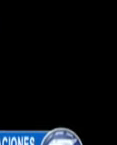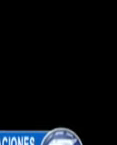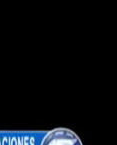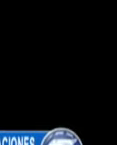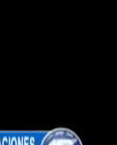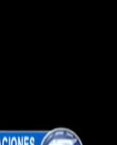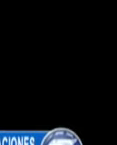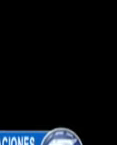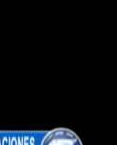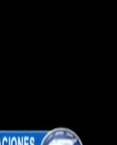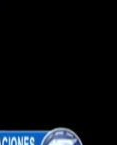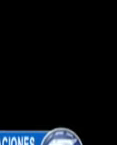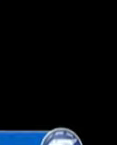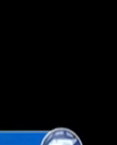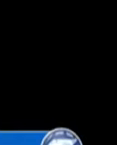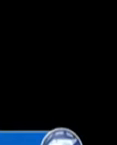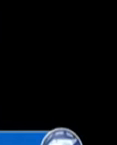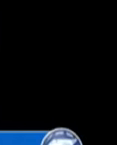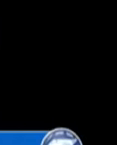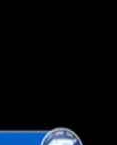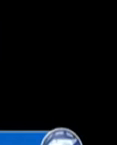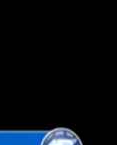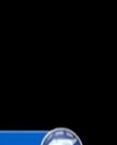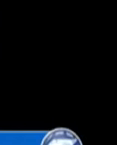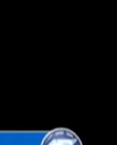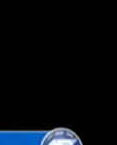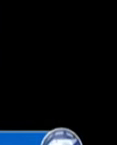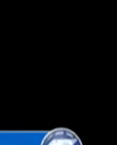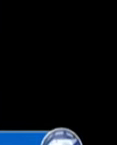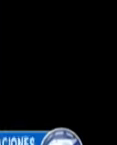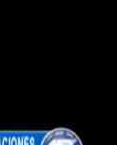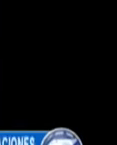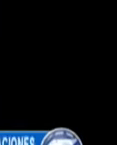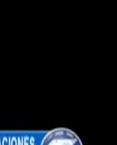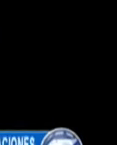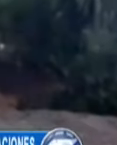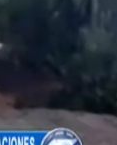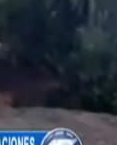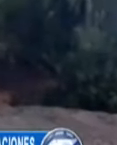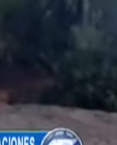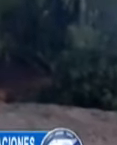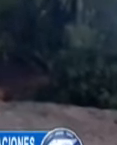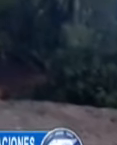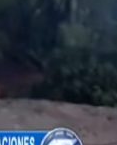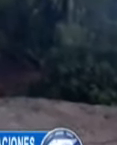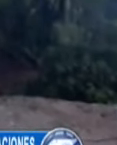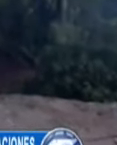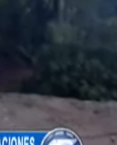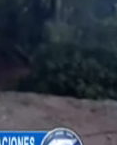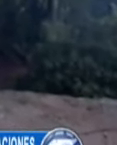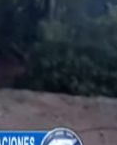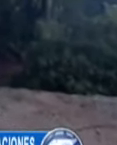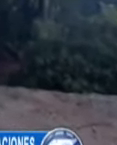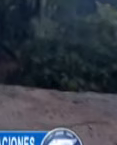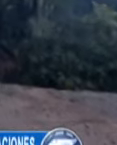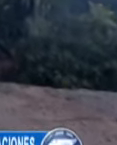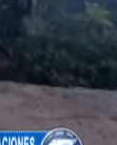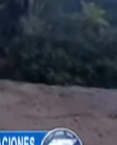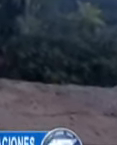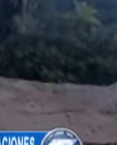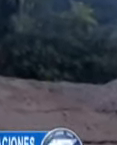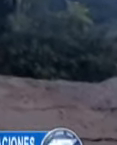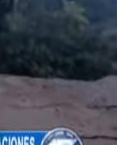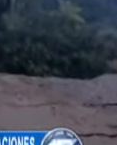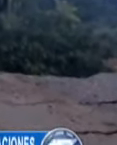al apoyo de todos los vecinos, también logramos restablecer la importante vía. A la 1:30 de la